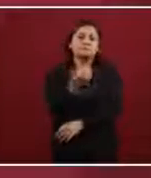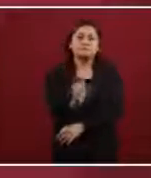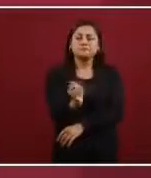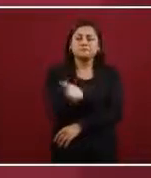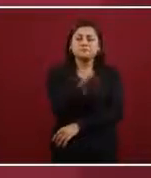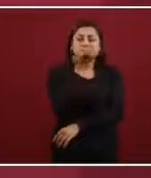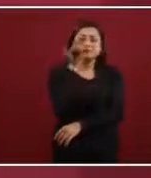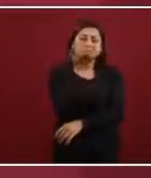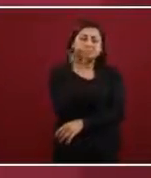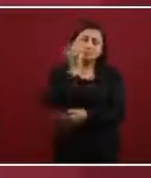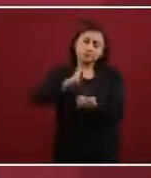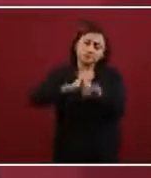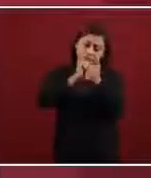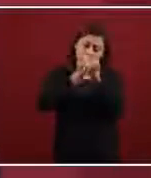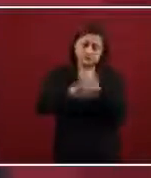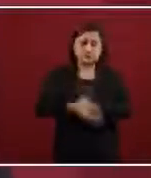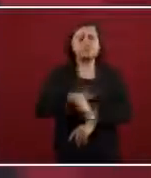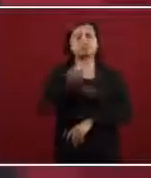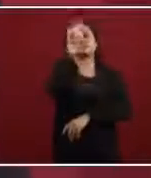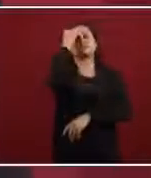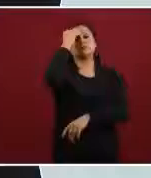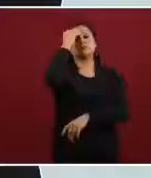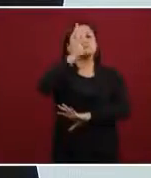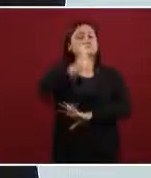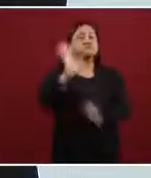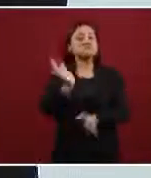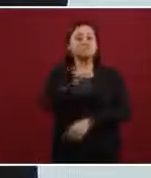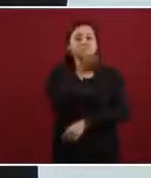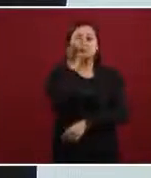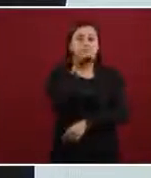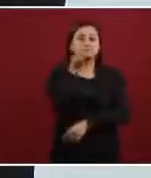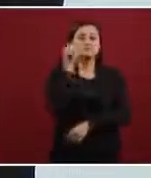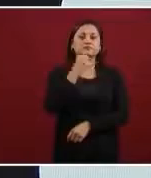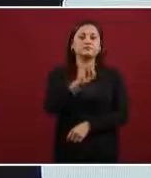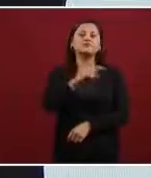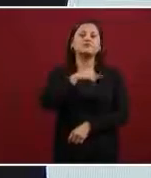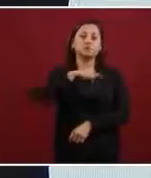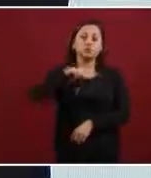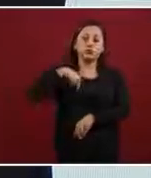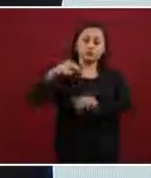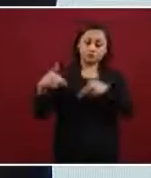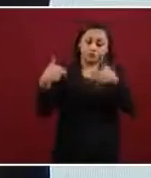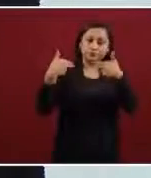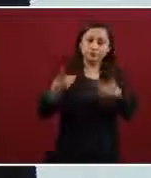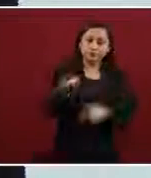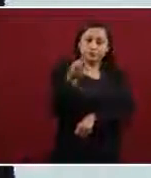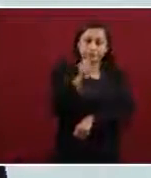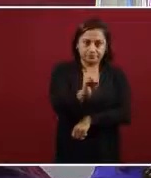hábito. Ese es el legado que queremos dejar.